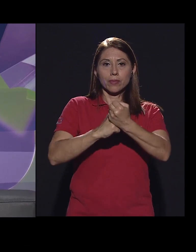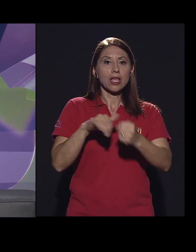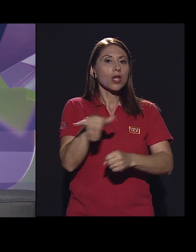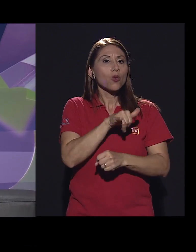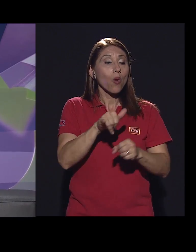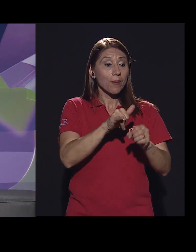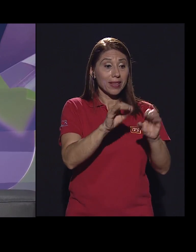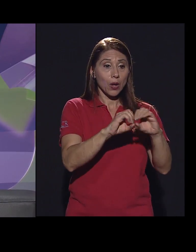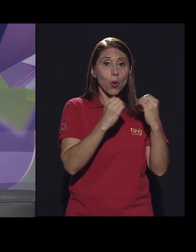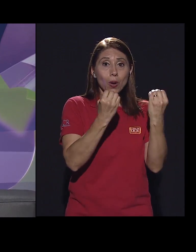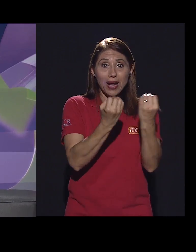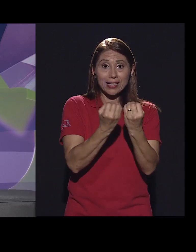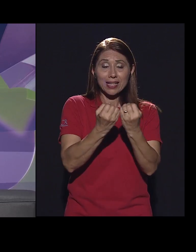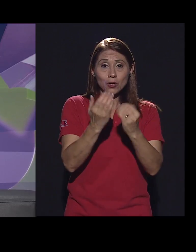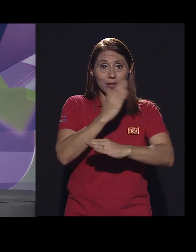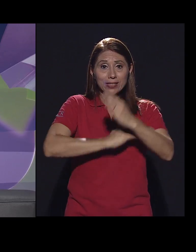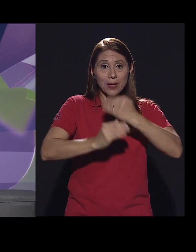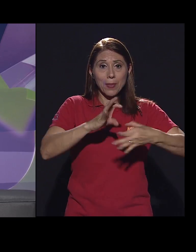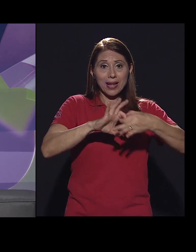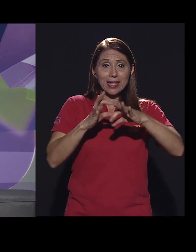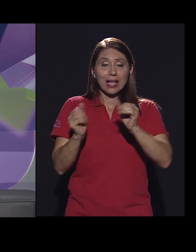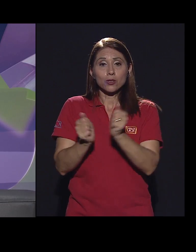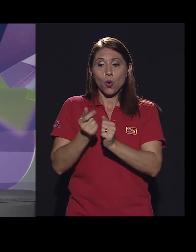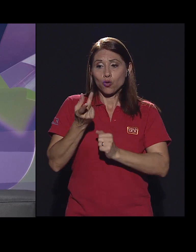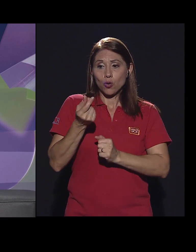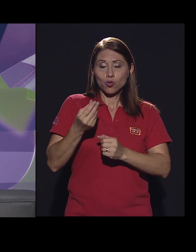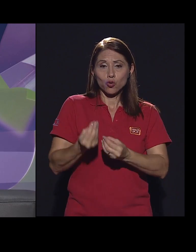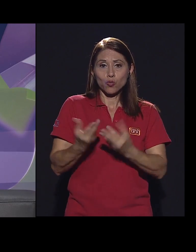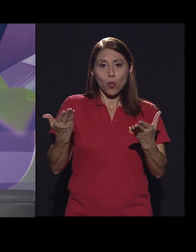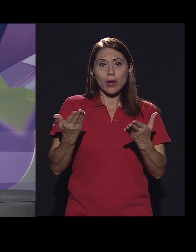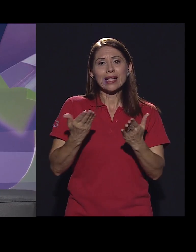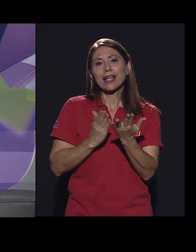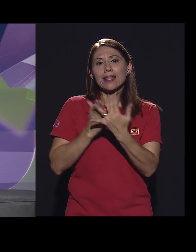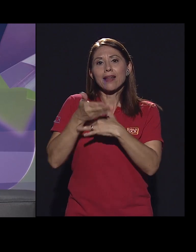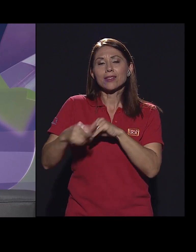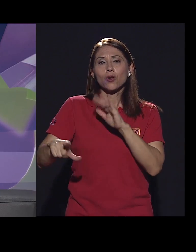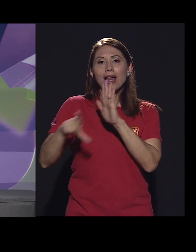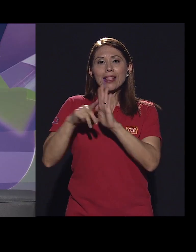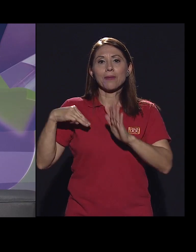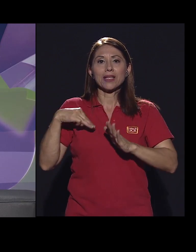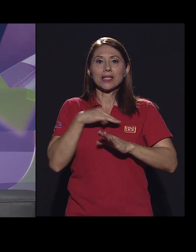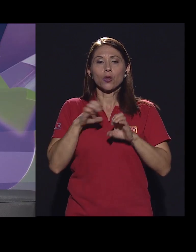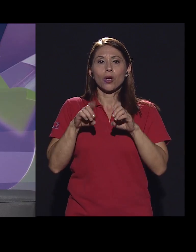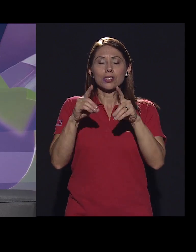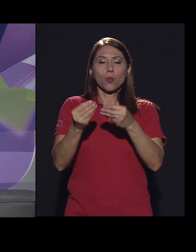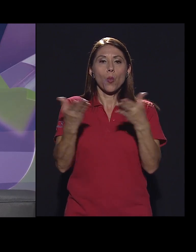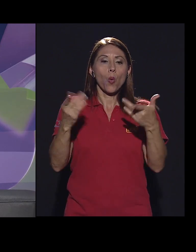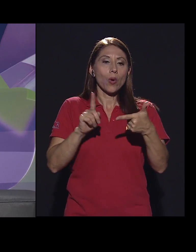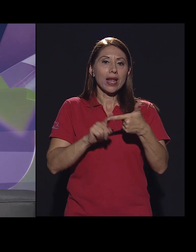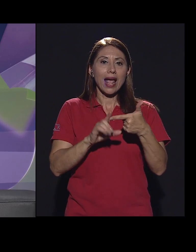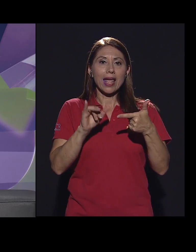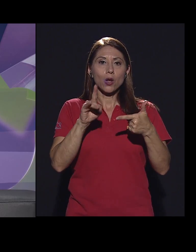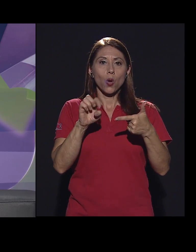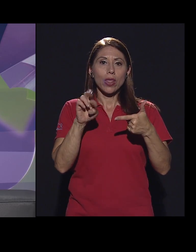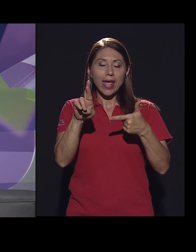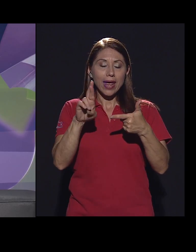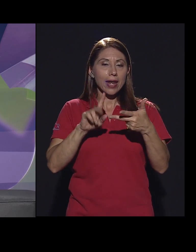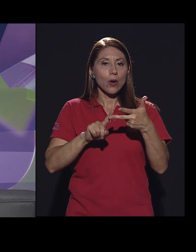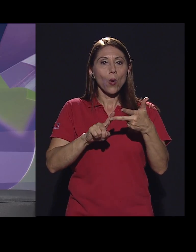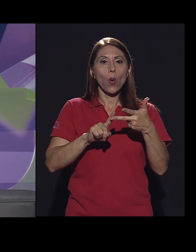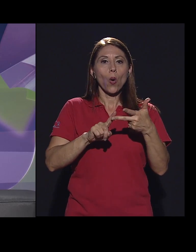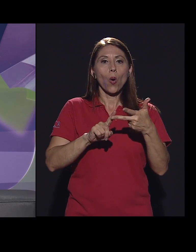organizaciones paralímpicas que cuentan con recursos públicos, ya sea a través de una ley del Ministerio de Educación Pública, a través del financiamiento del ICODER